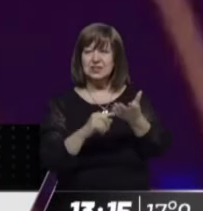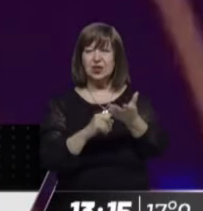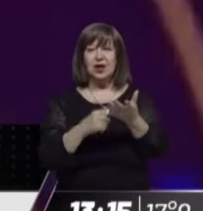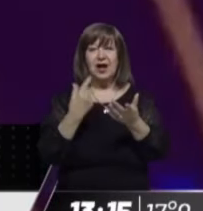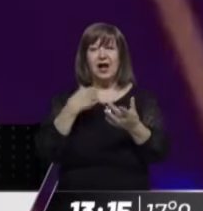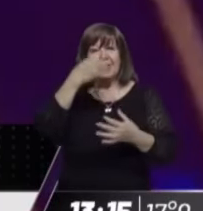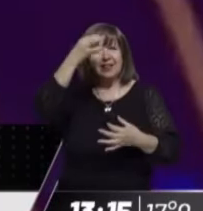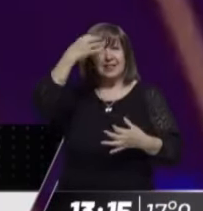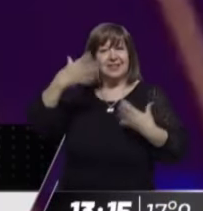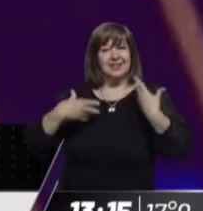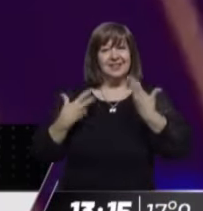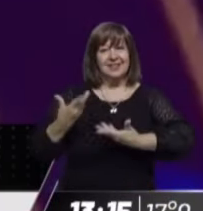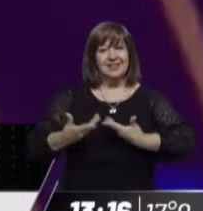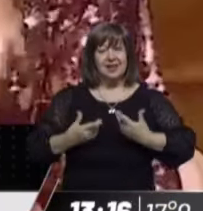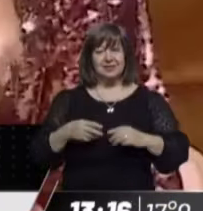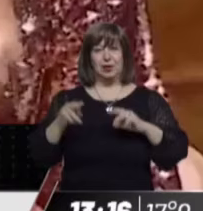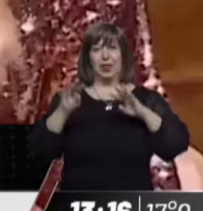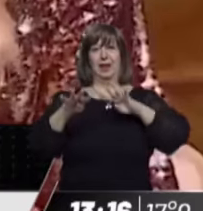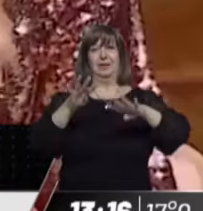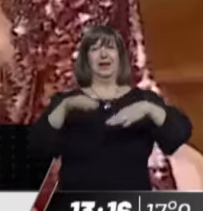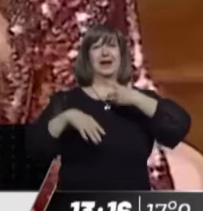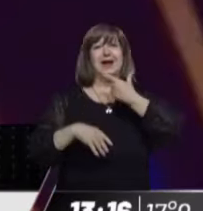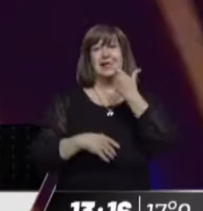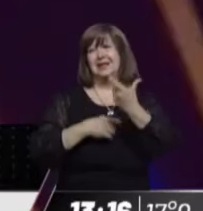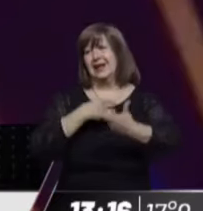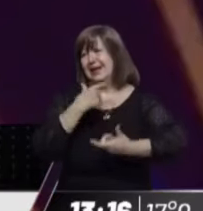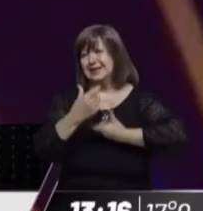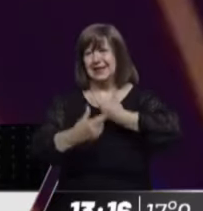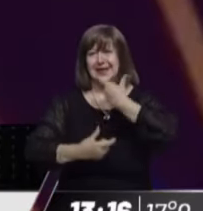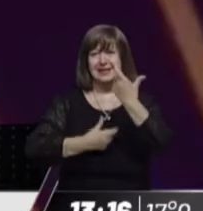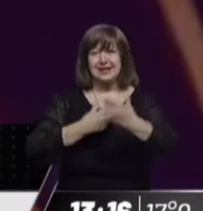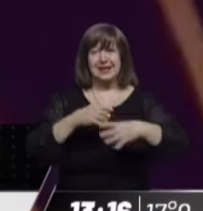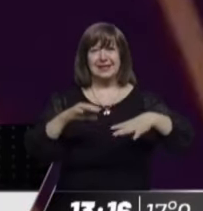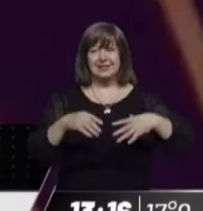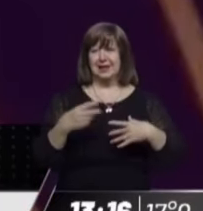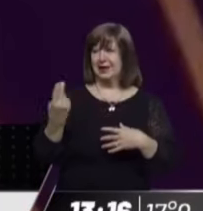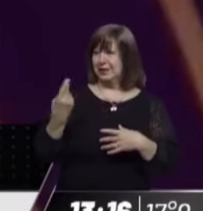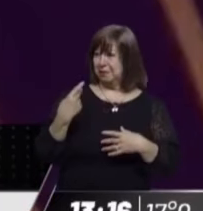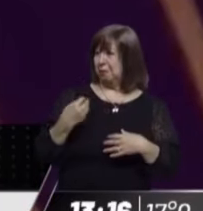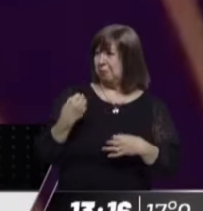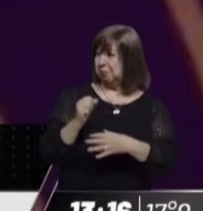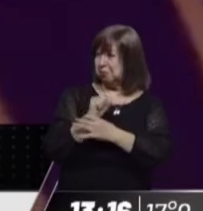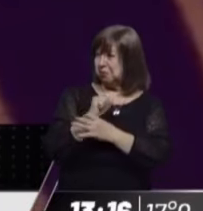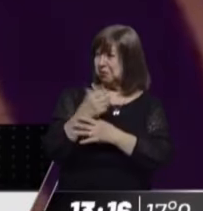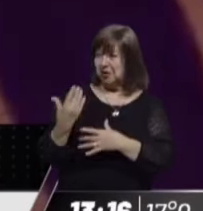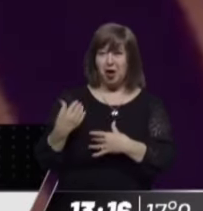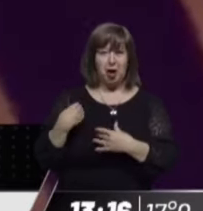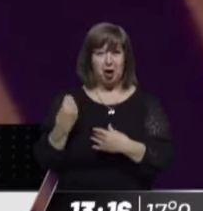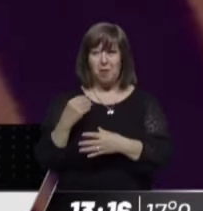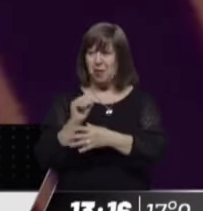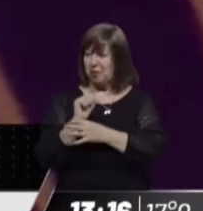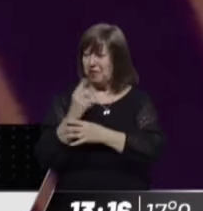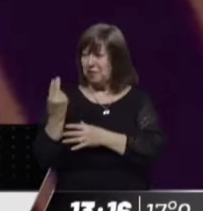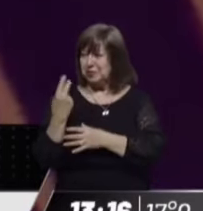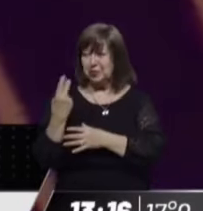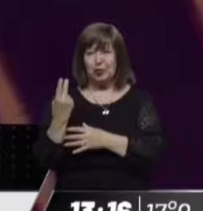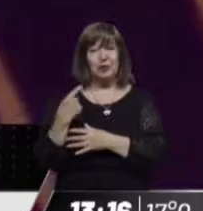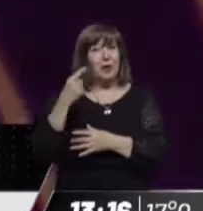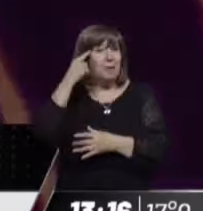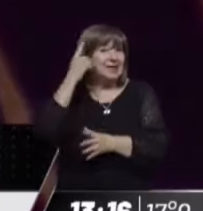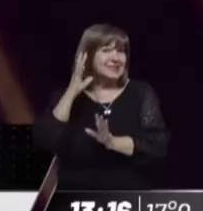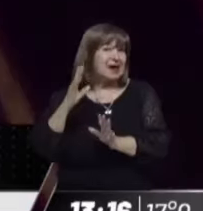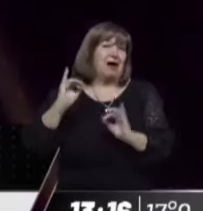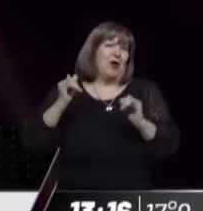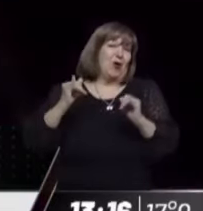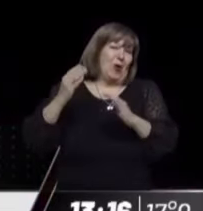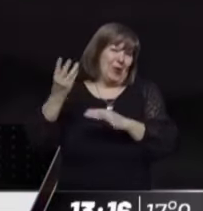manera distinta, lo que hacía que todo el mundo se riera a carcajadas. Eso terminó en varios sótanos y café concert de la década de